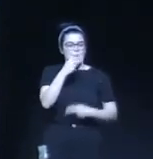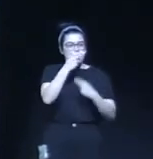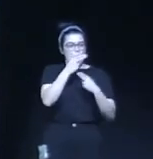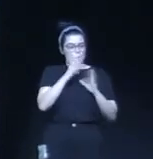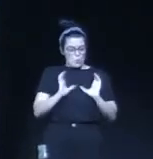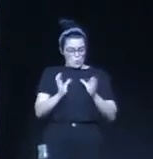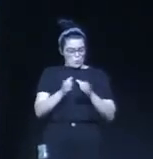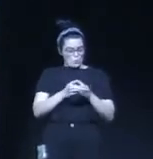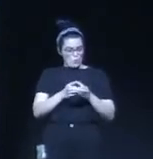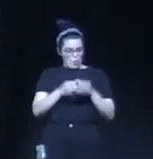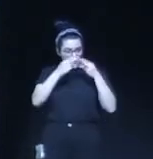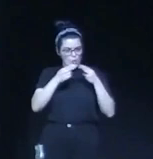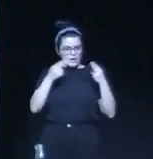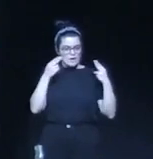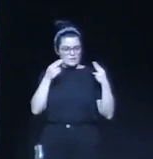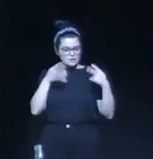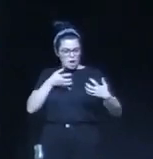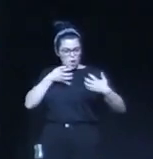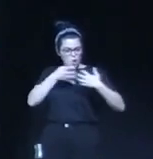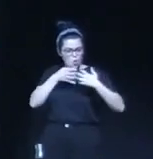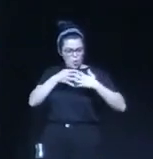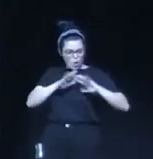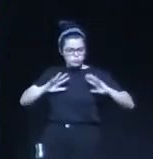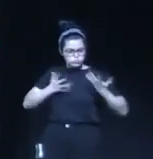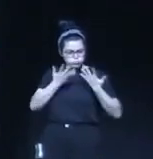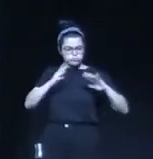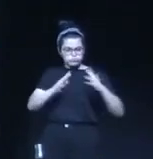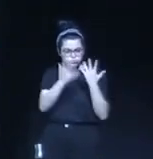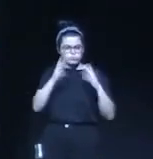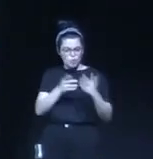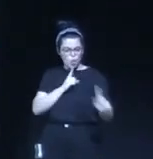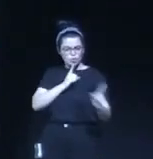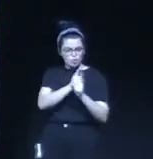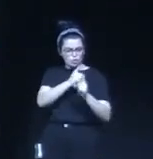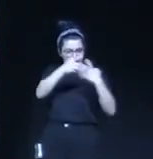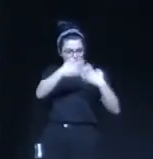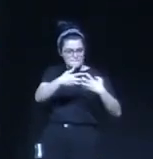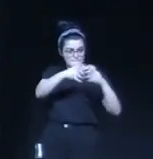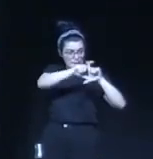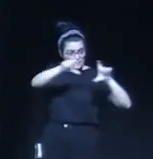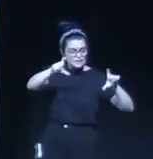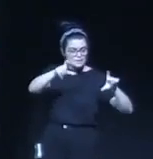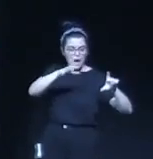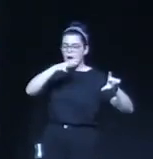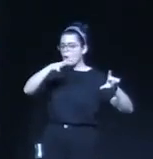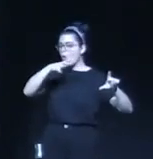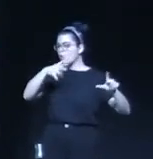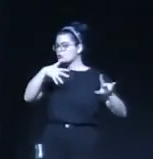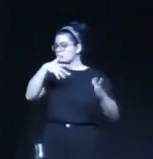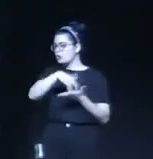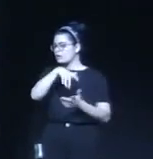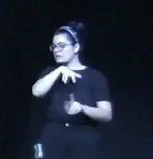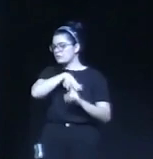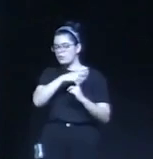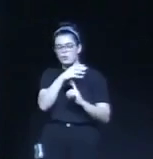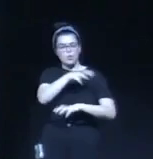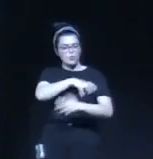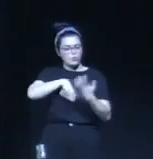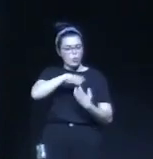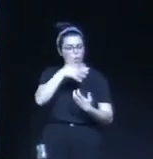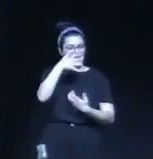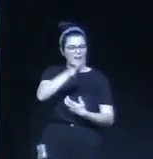grupo, te manifiestas en contra de la empresa por alguna razón, o hay un incidente o has hecho algún tipo de